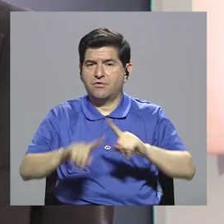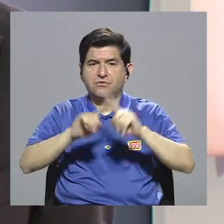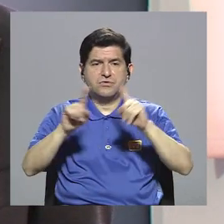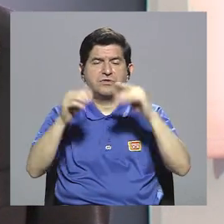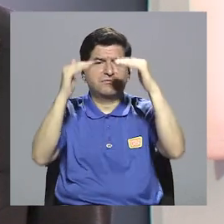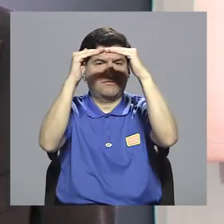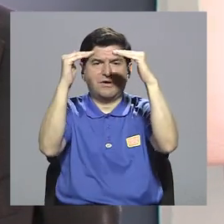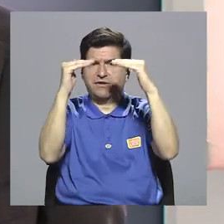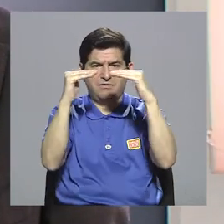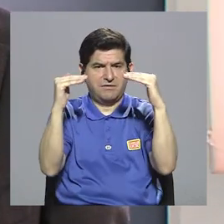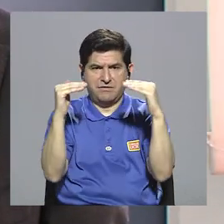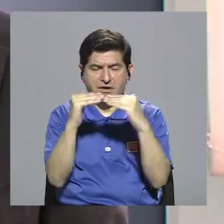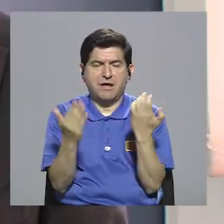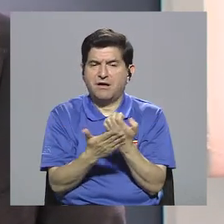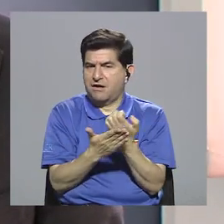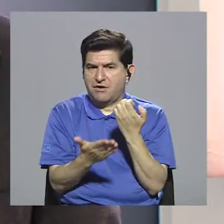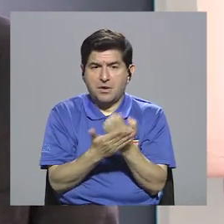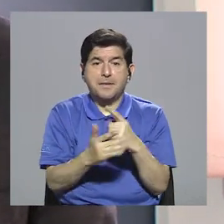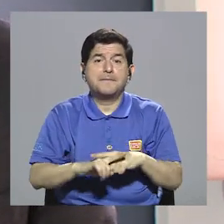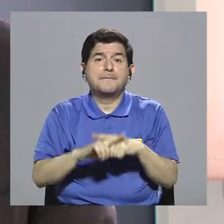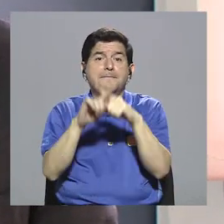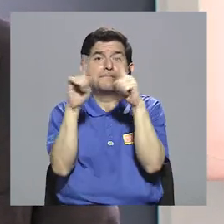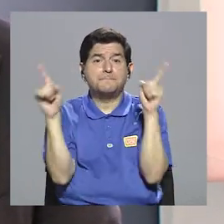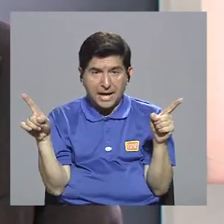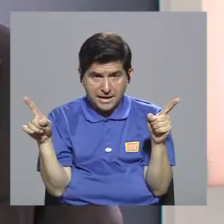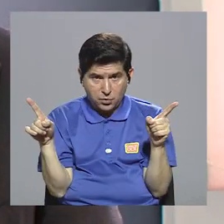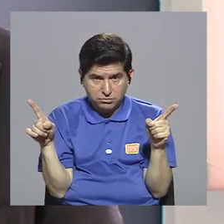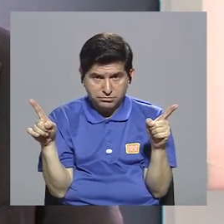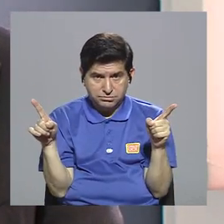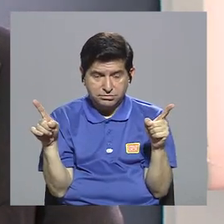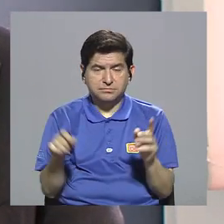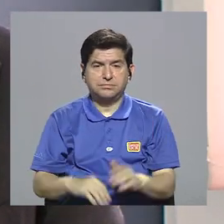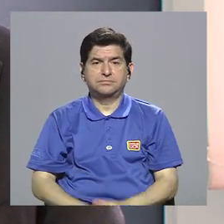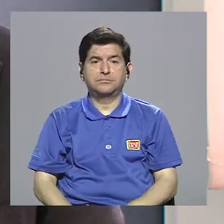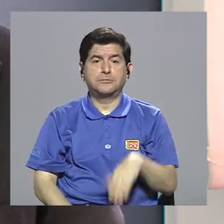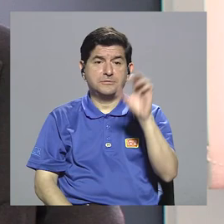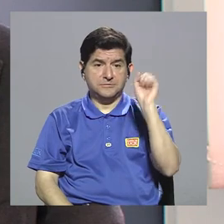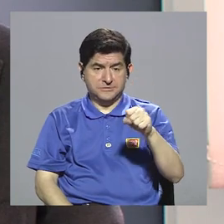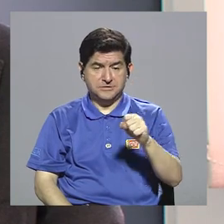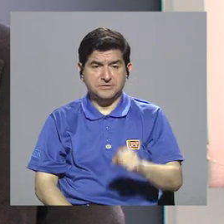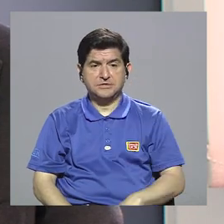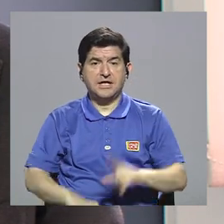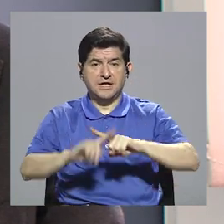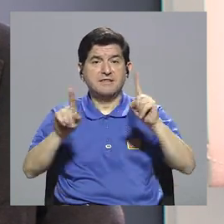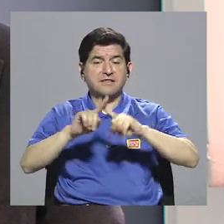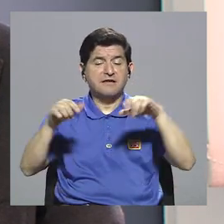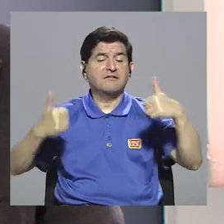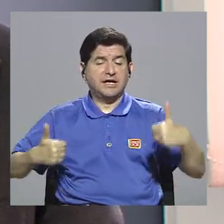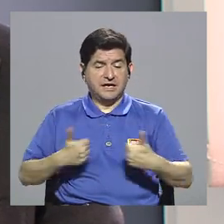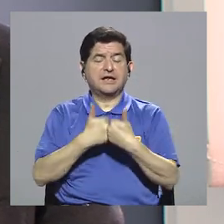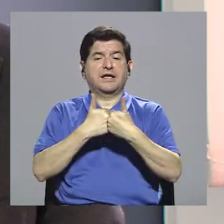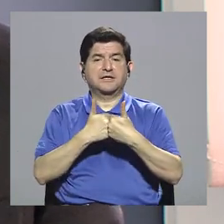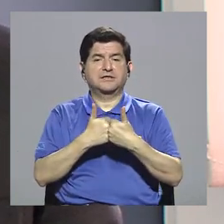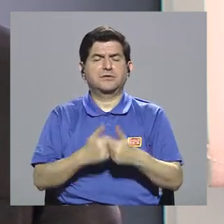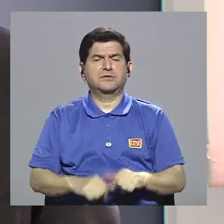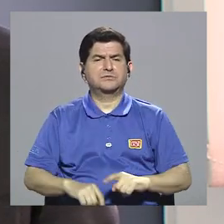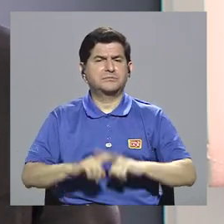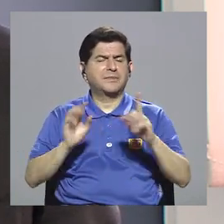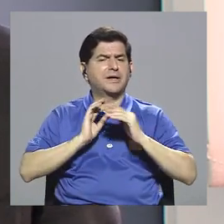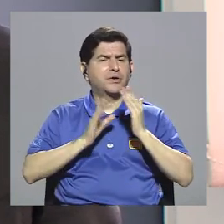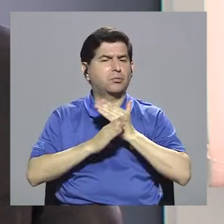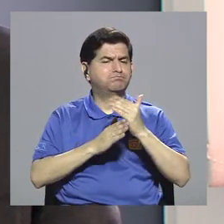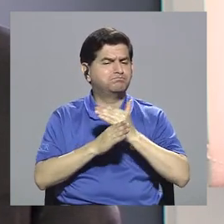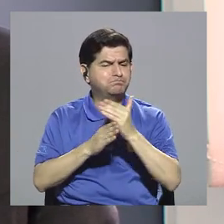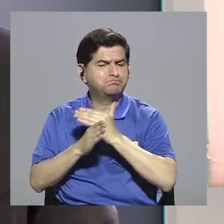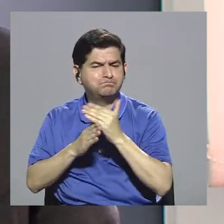diferentes niveles económicos pero con que presentan diferentes desafíos pero que en el fondo